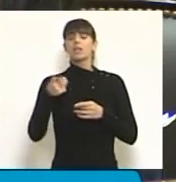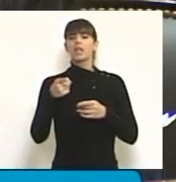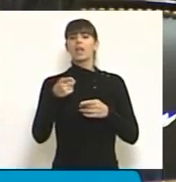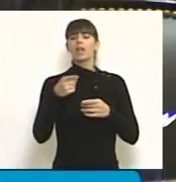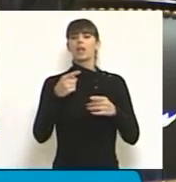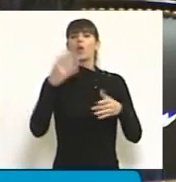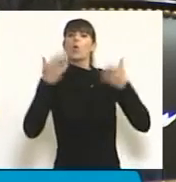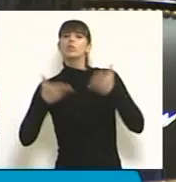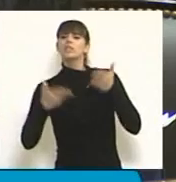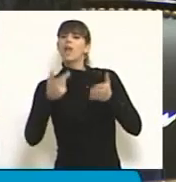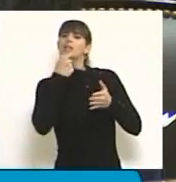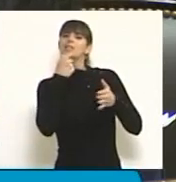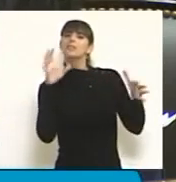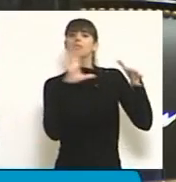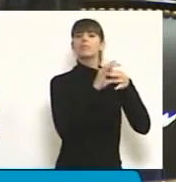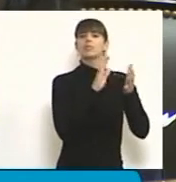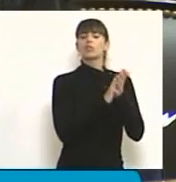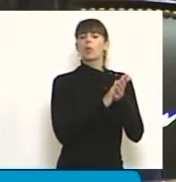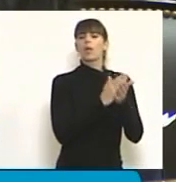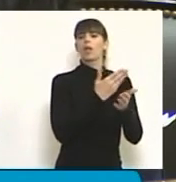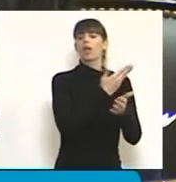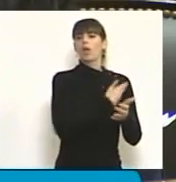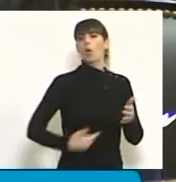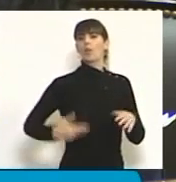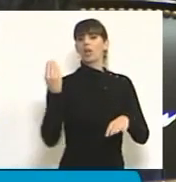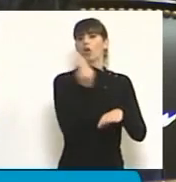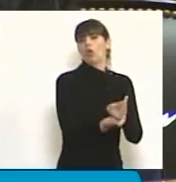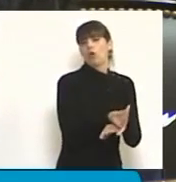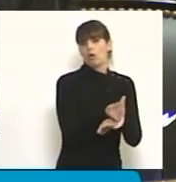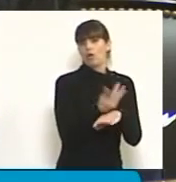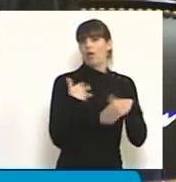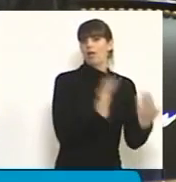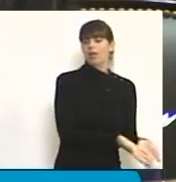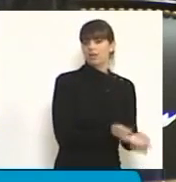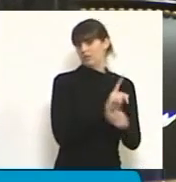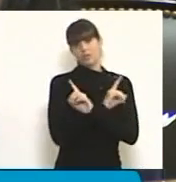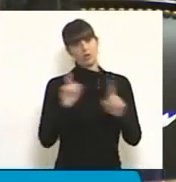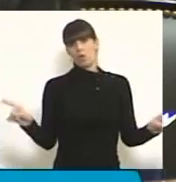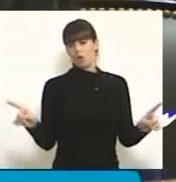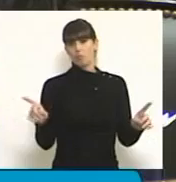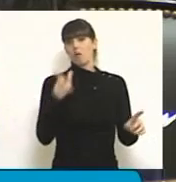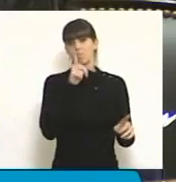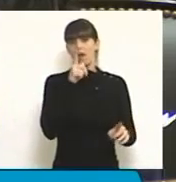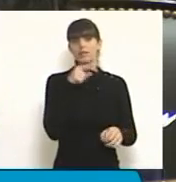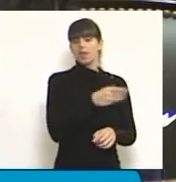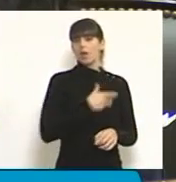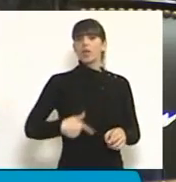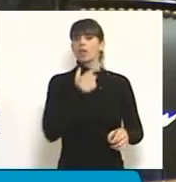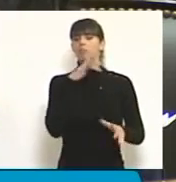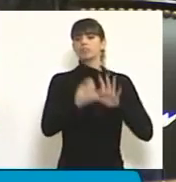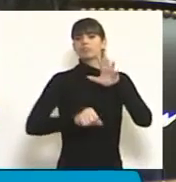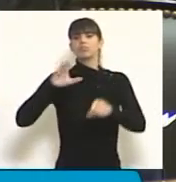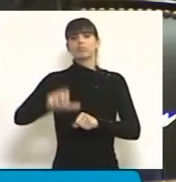oficialismo, que evidentemente, por todo lo que se ha mencionado, ha decidido colonizar la justicia